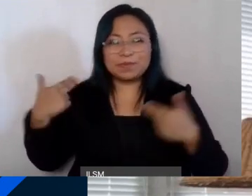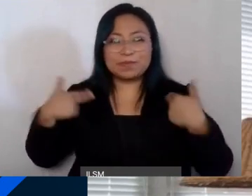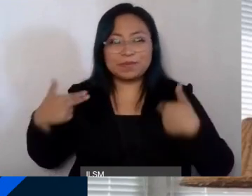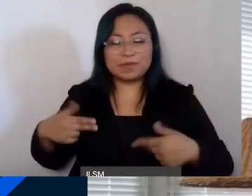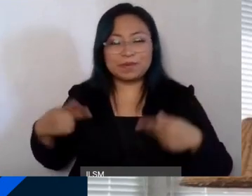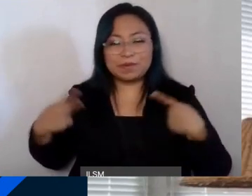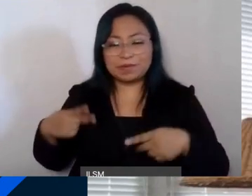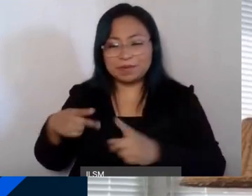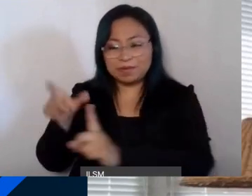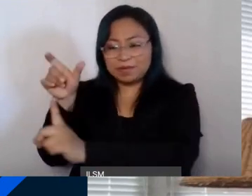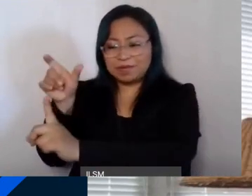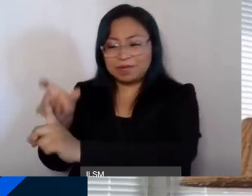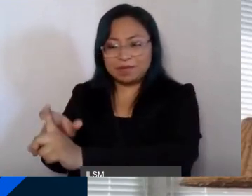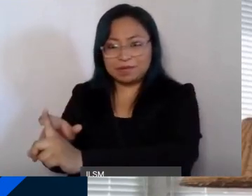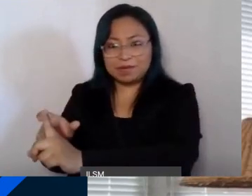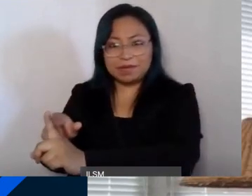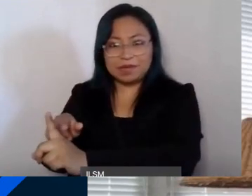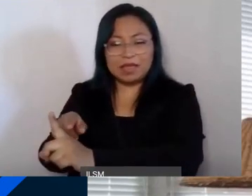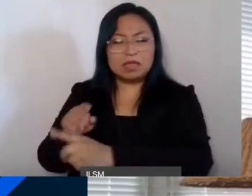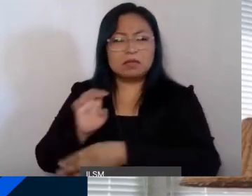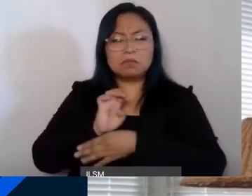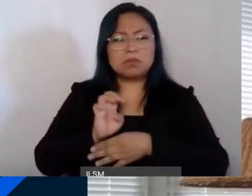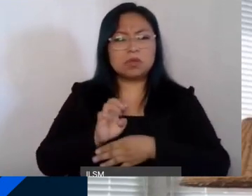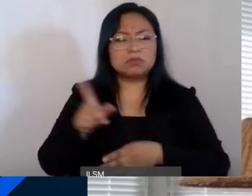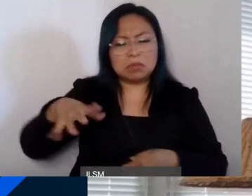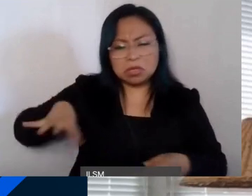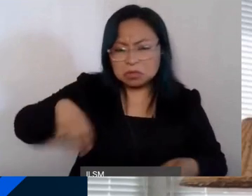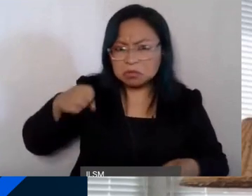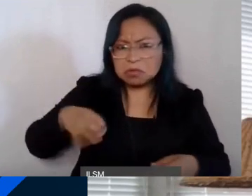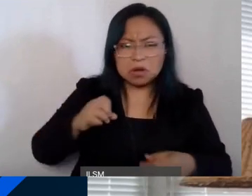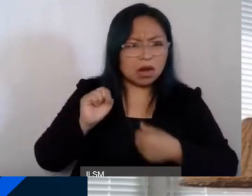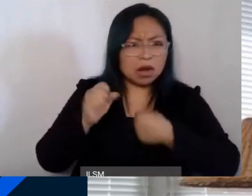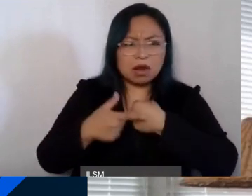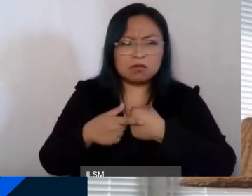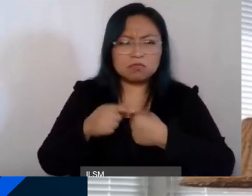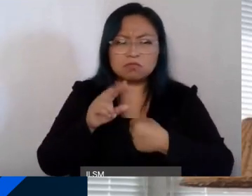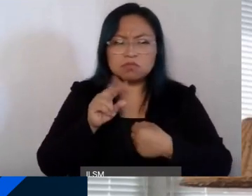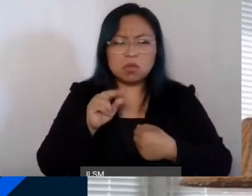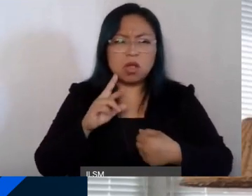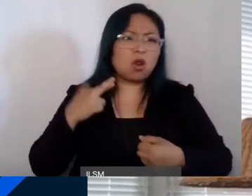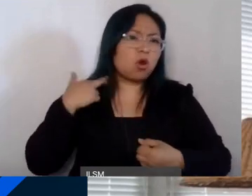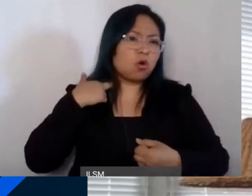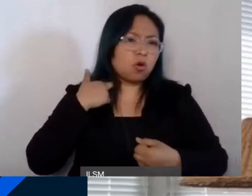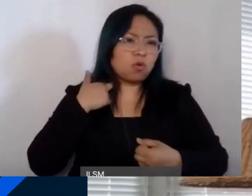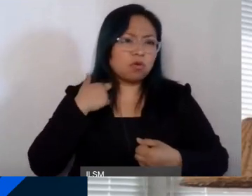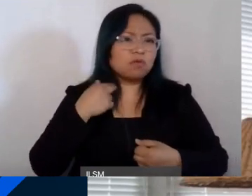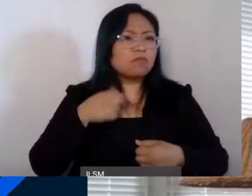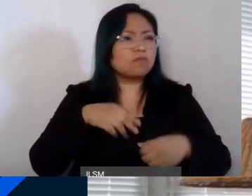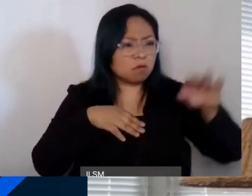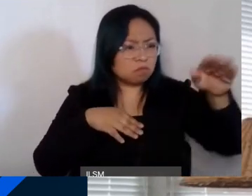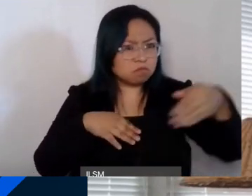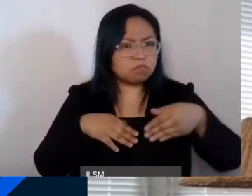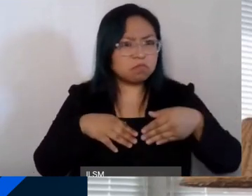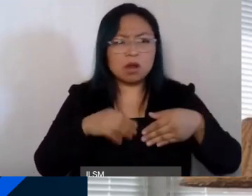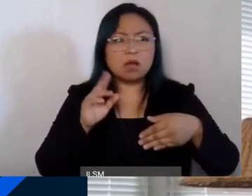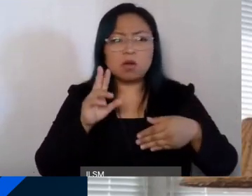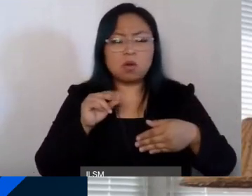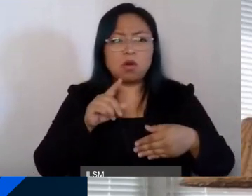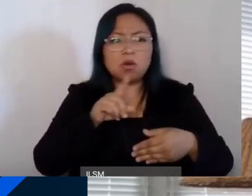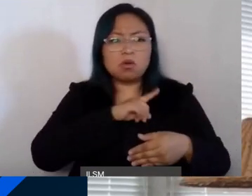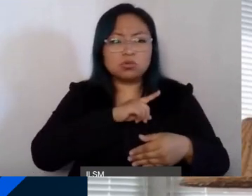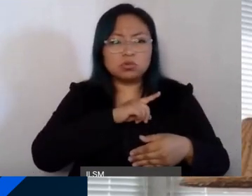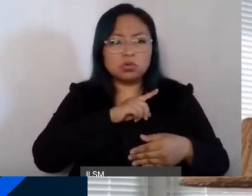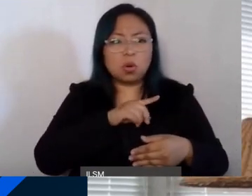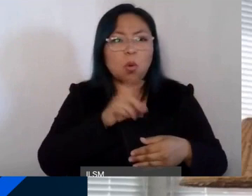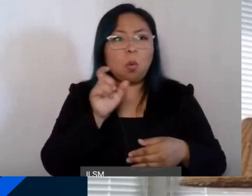absoluto o sea no hacen ningún esfuerzo porque el robot vaya hacia él y en el único momento